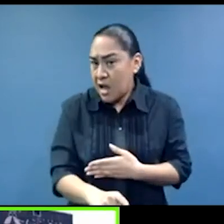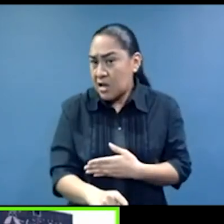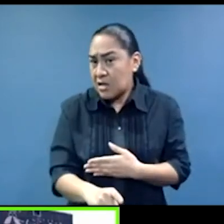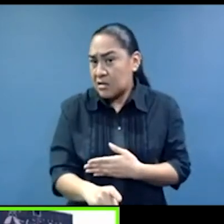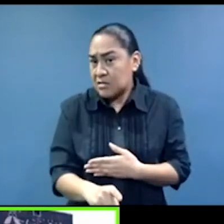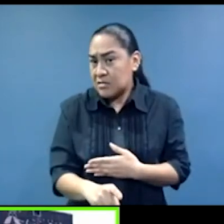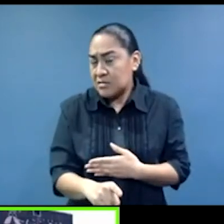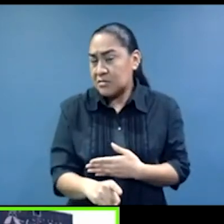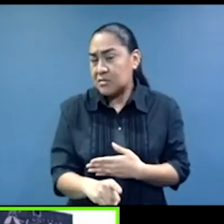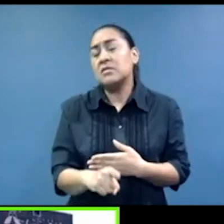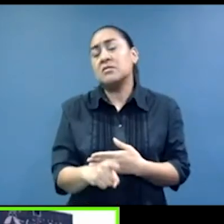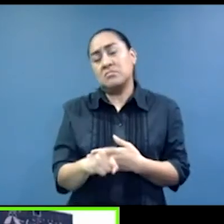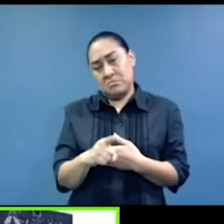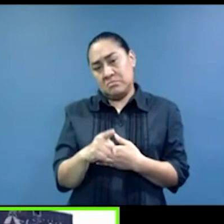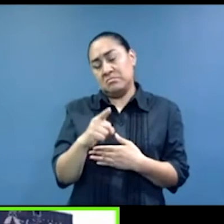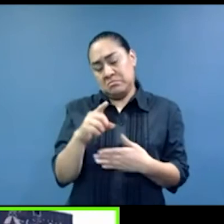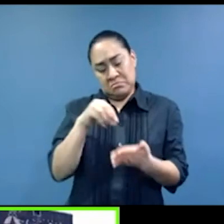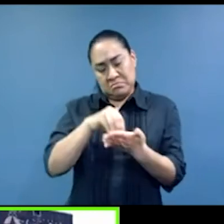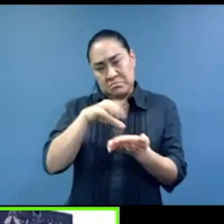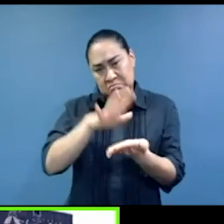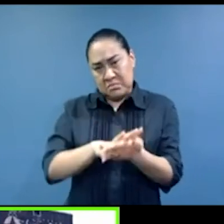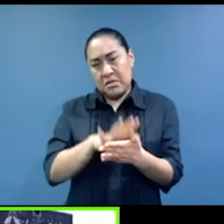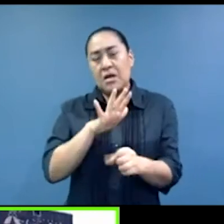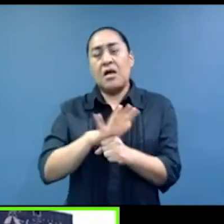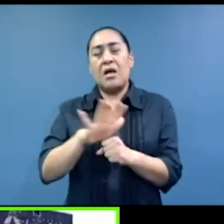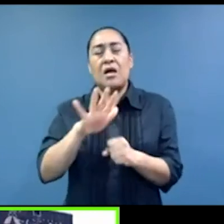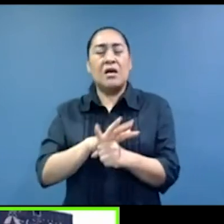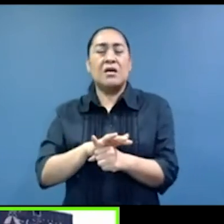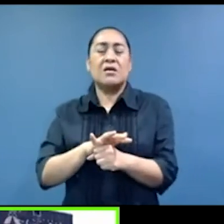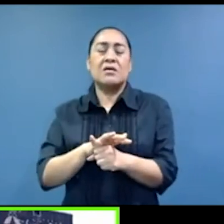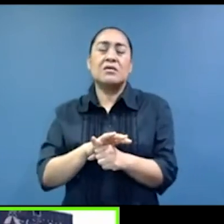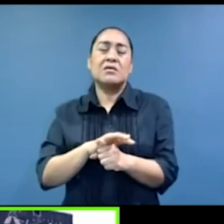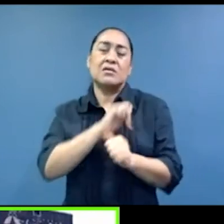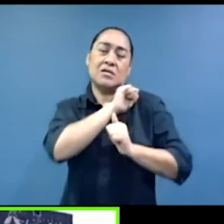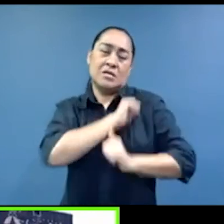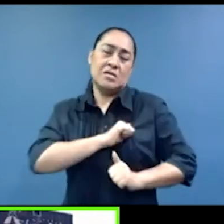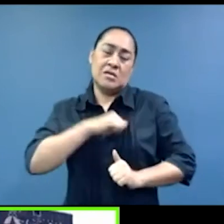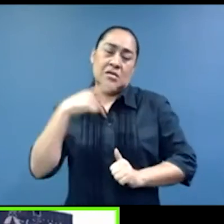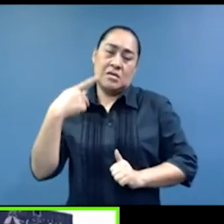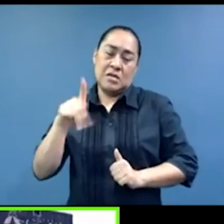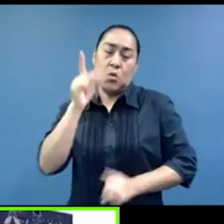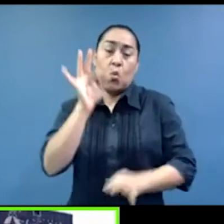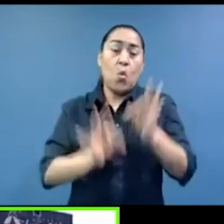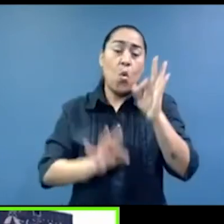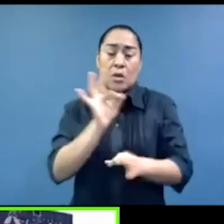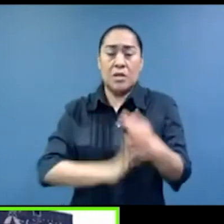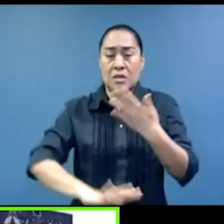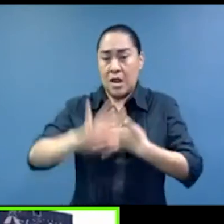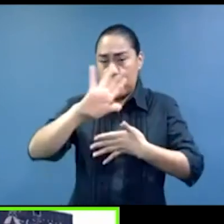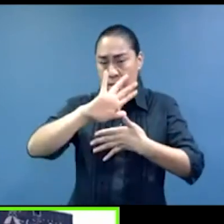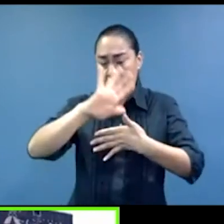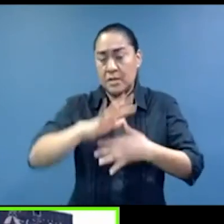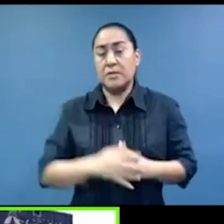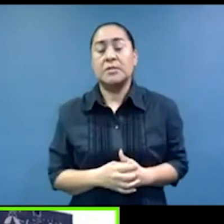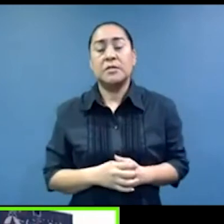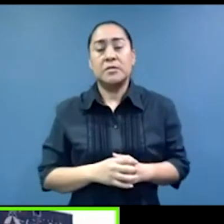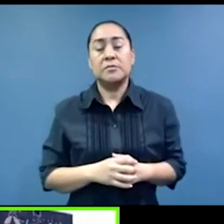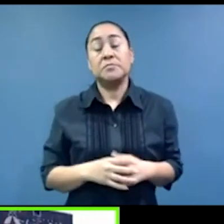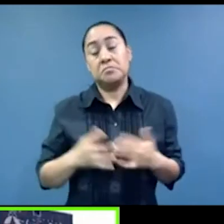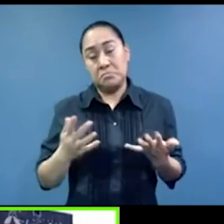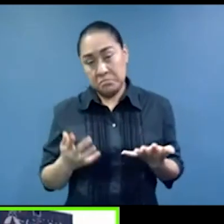constitucionalmente y convencionalmente establecido a través de la jurisprudencia de la Corte Interamericana, ¿no? Entonces,